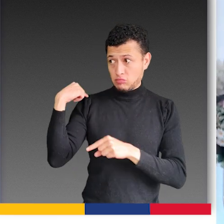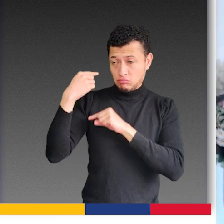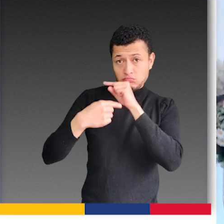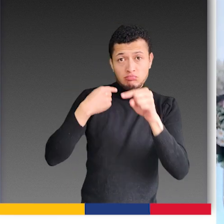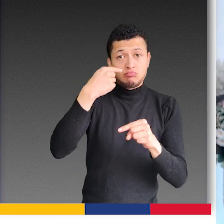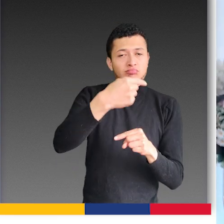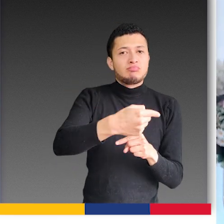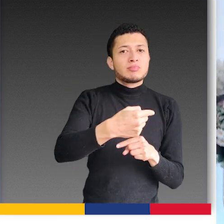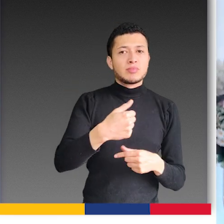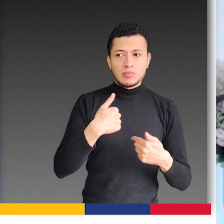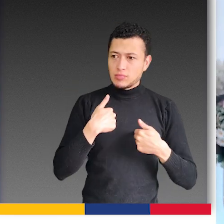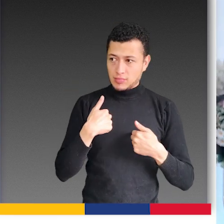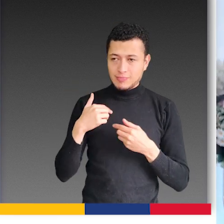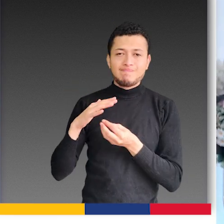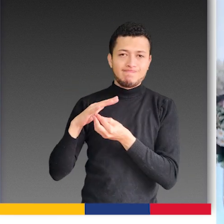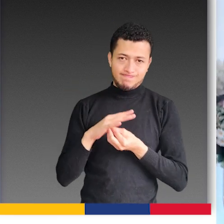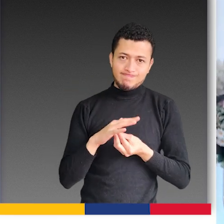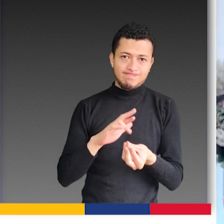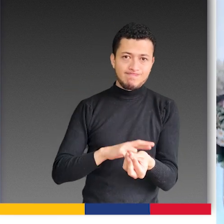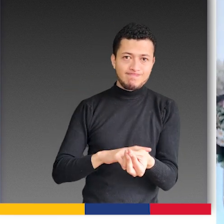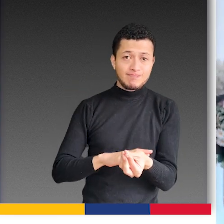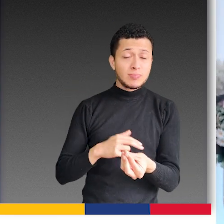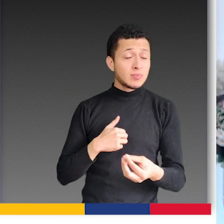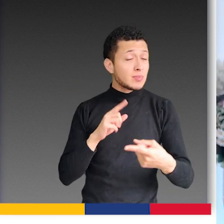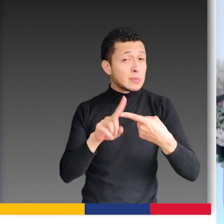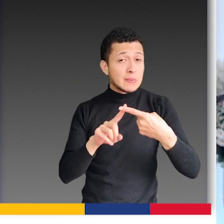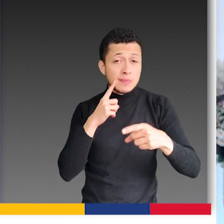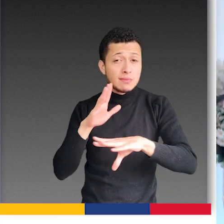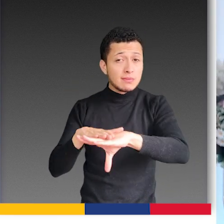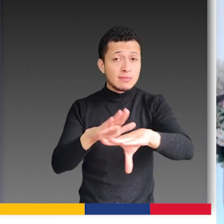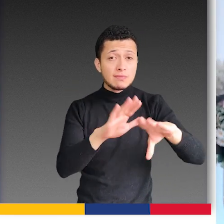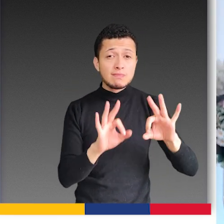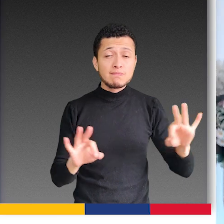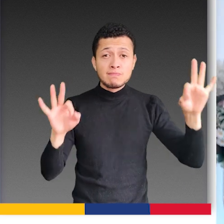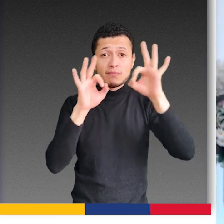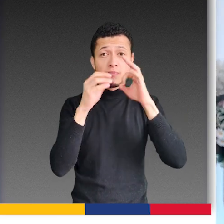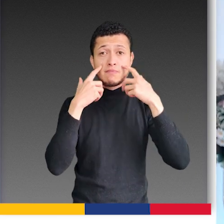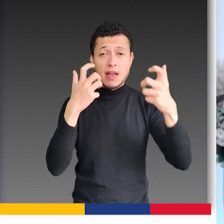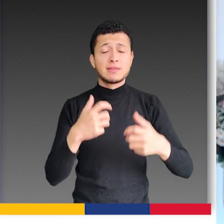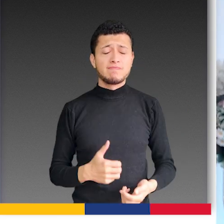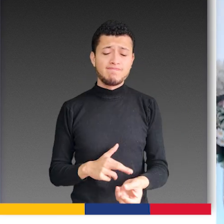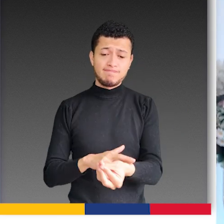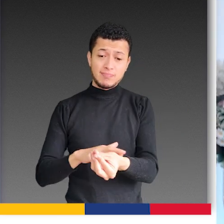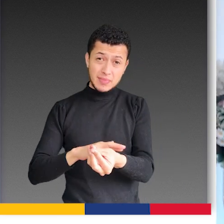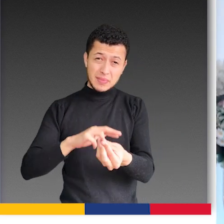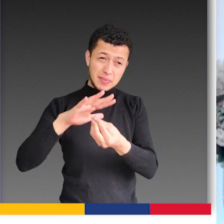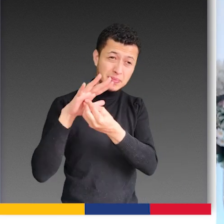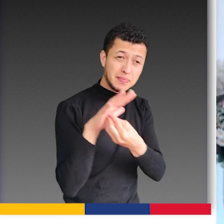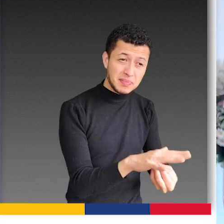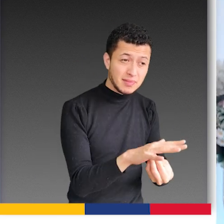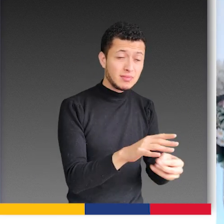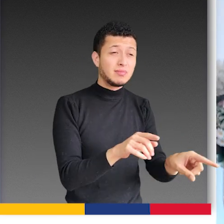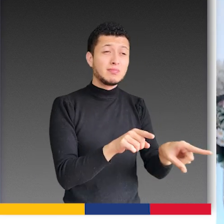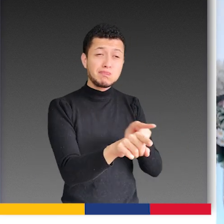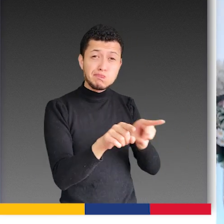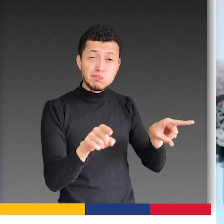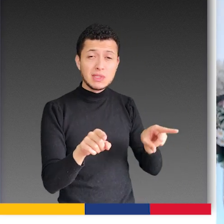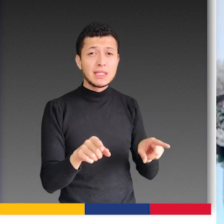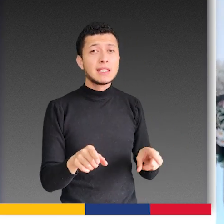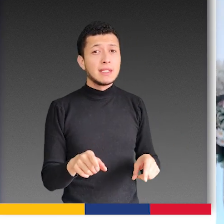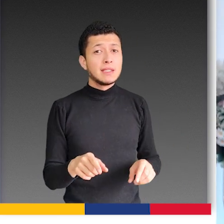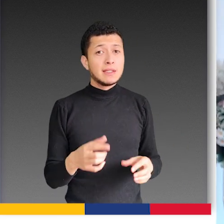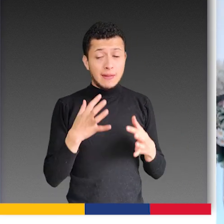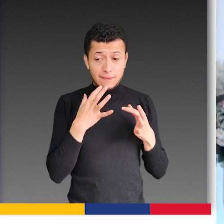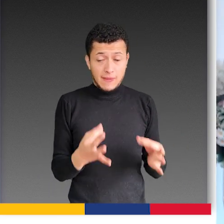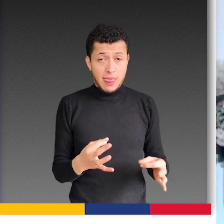una mujer afrodescendiente racializada, lo primero que tengo que decir es que el